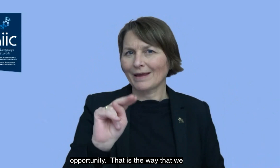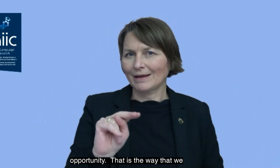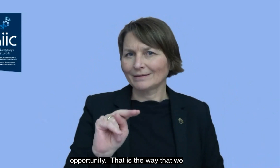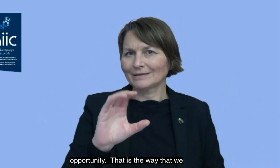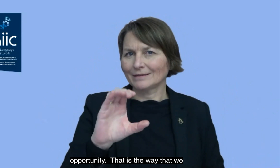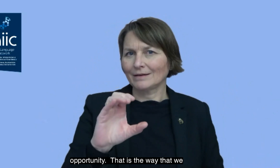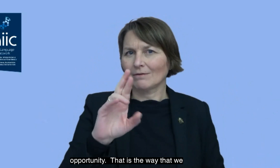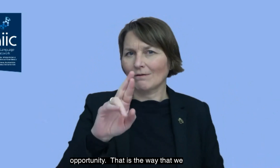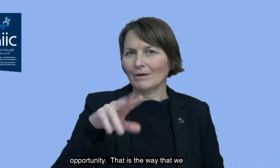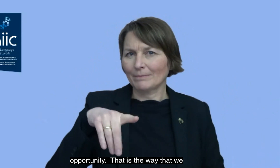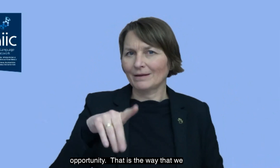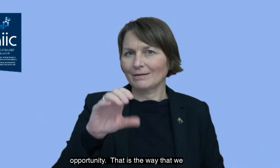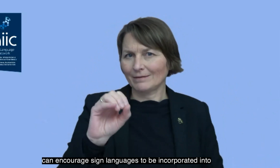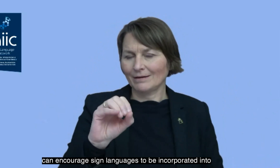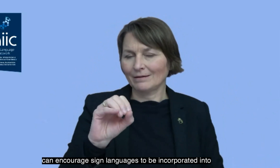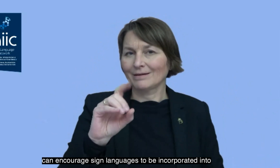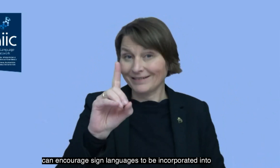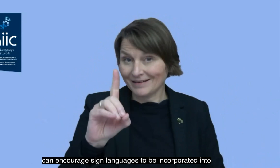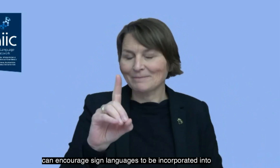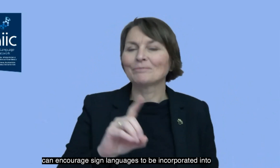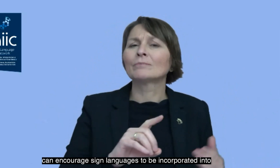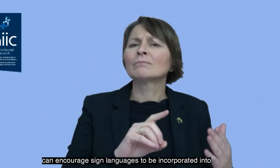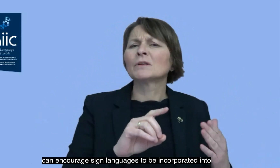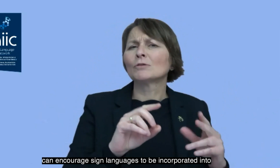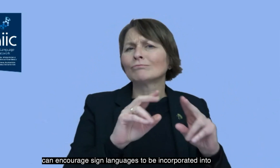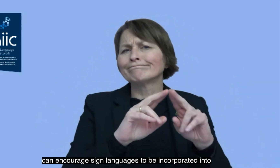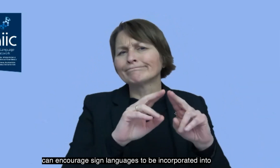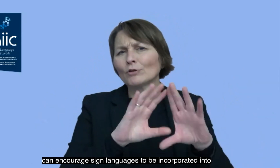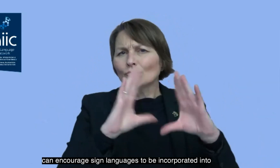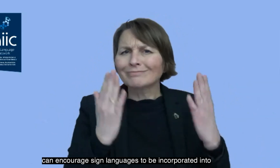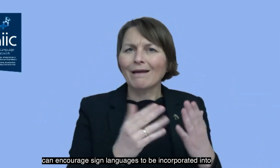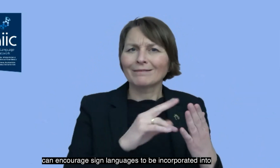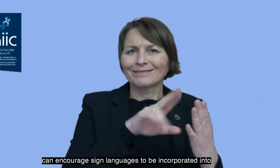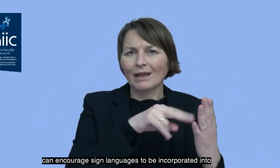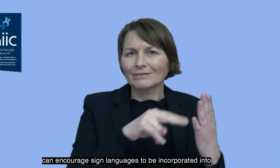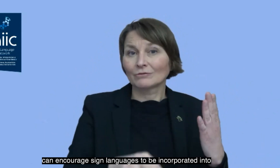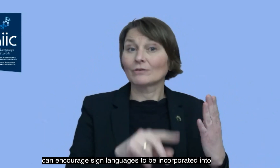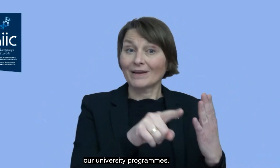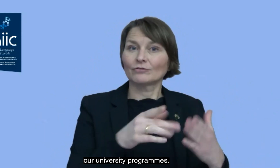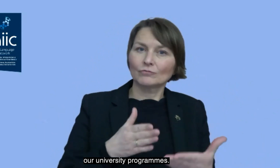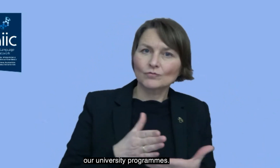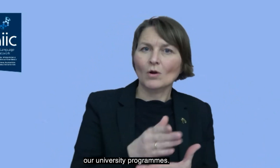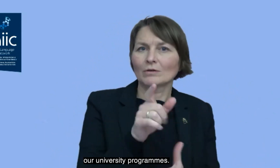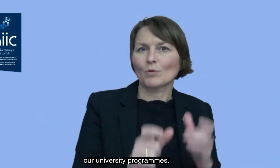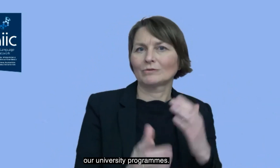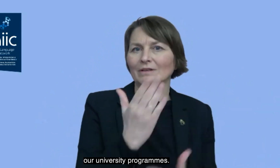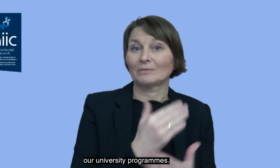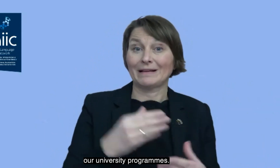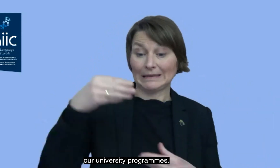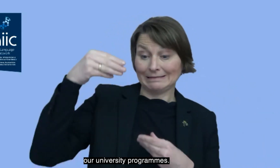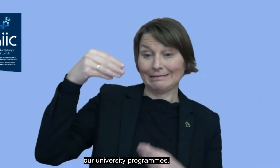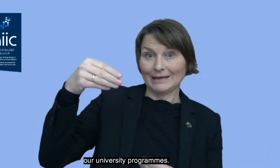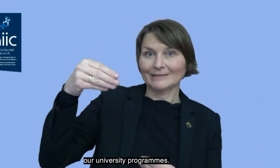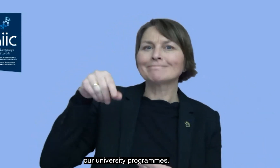es la manera en la que podemos fomentar a los intérpretes de lengua de signos a inscribirse en los